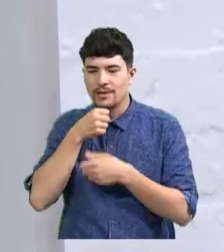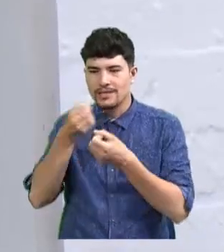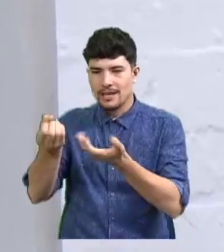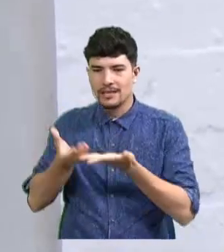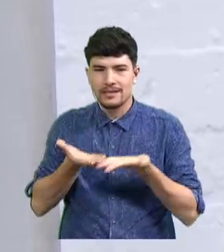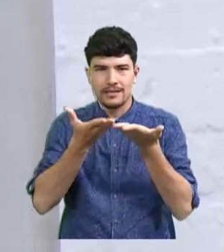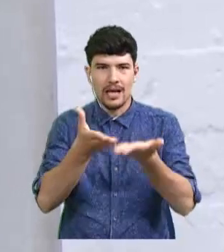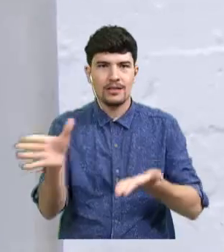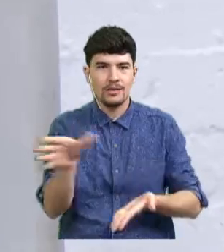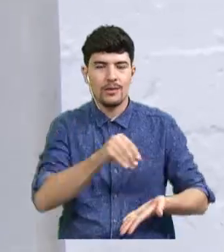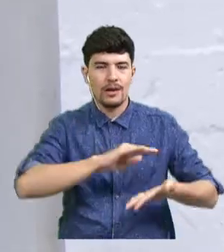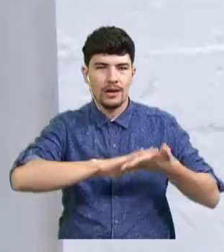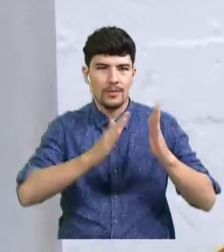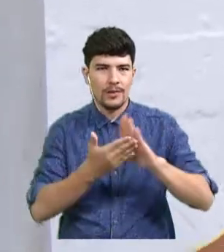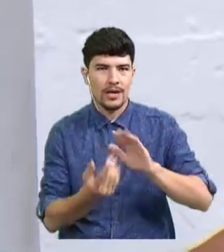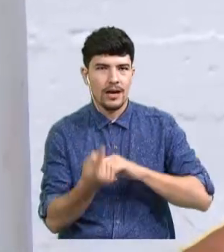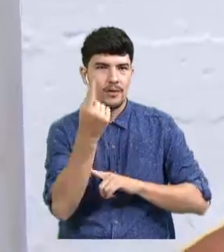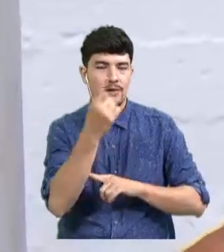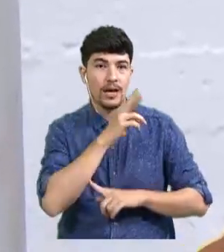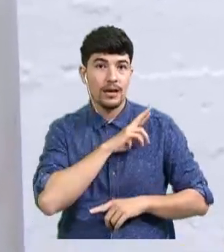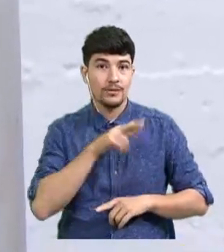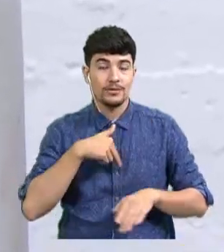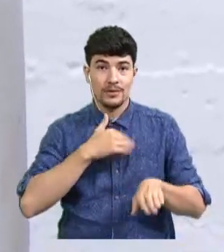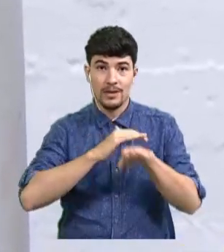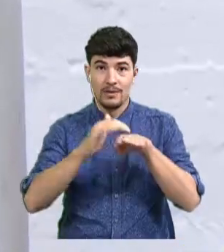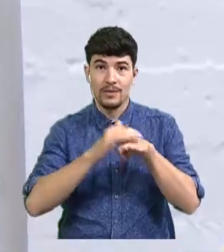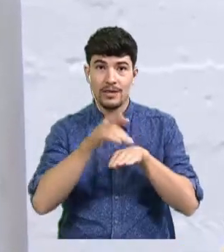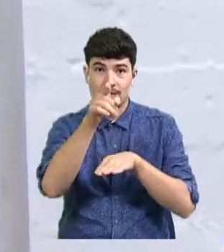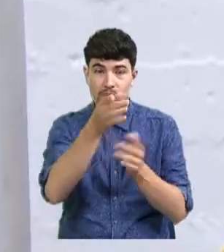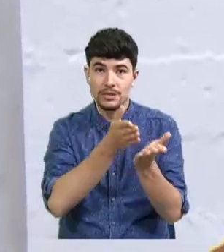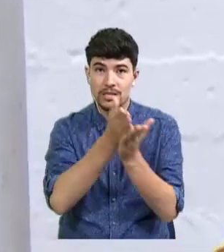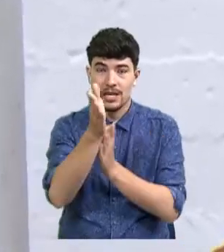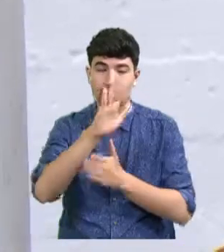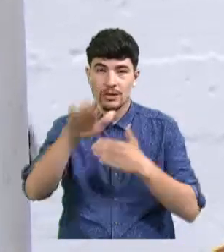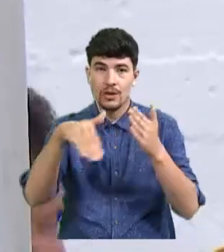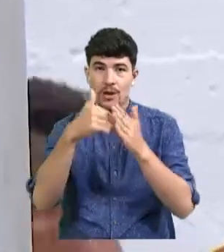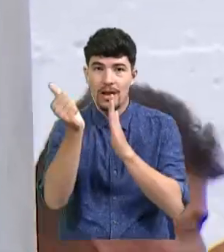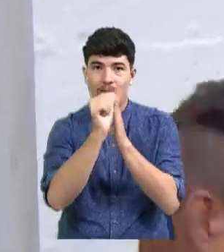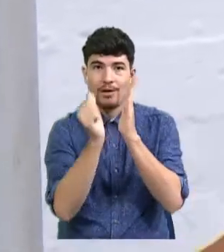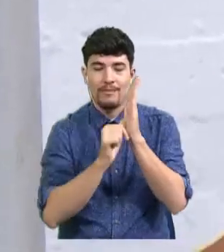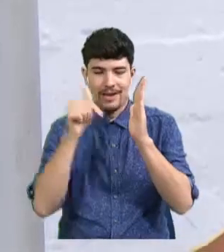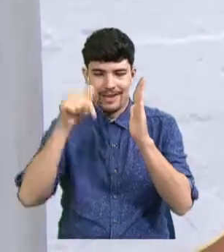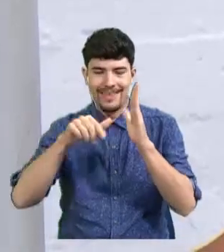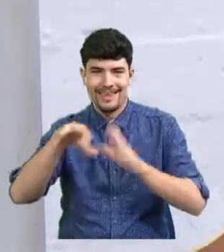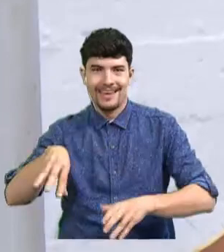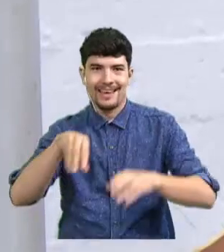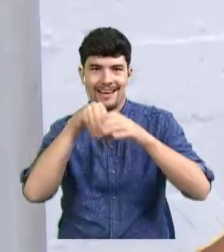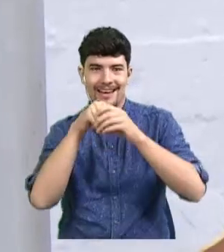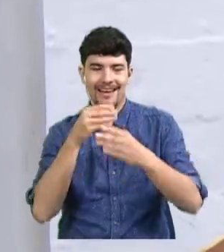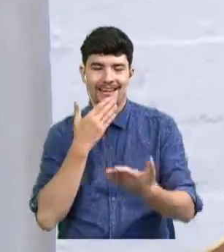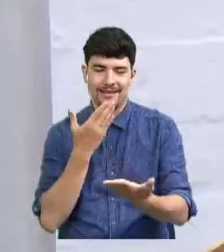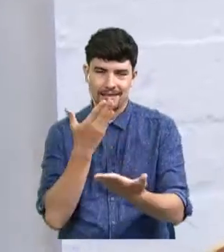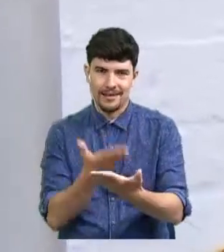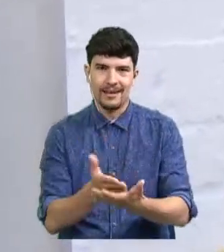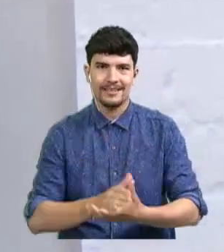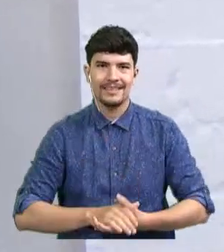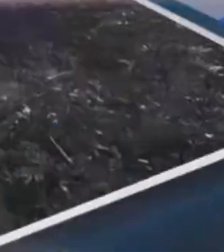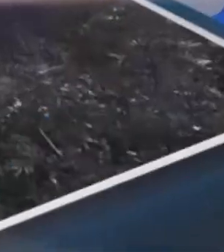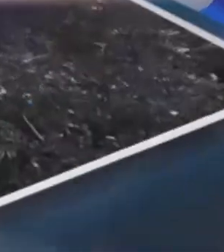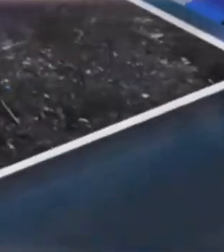los habitantes de este sector. Y nosotros los invitamos a todos ustedes a continuar con la excelente programación del canal.